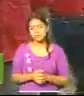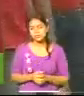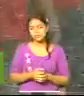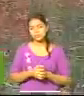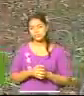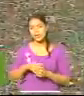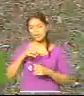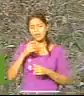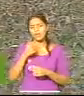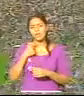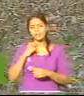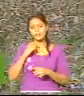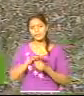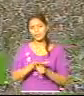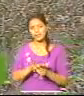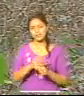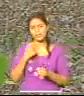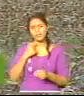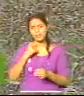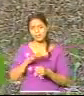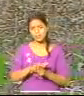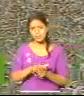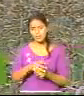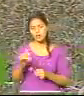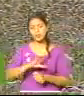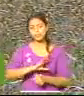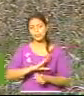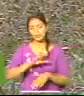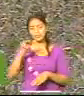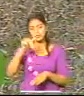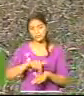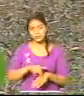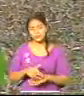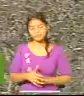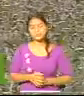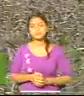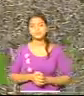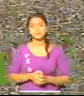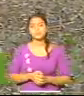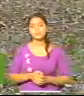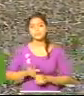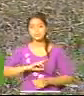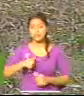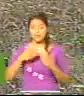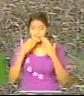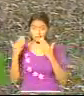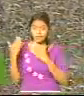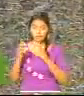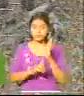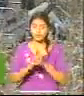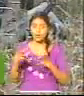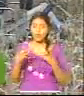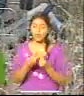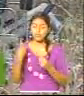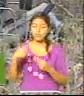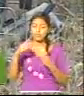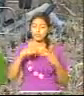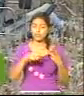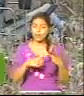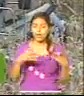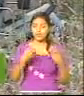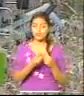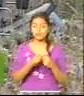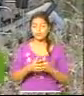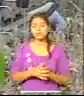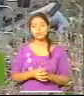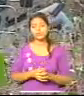un patrimonio público. Limonero, que es un patrimonio nacional, exactamente. Ahí estamos desarrollando con esta raza, conjuntamente con el